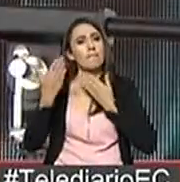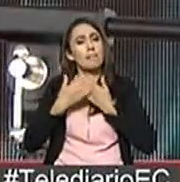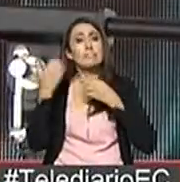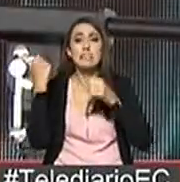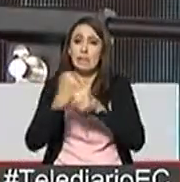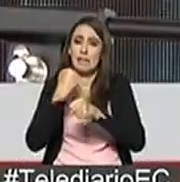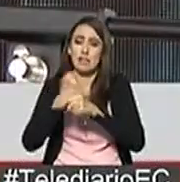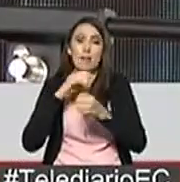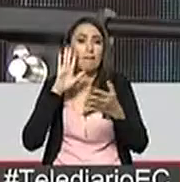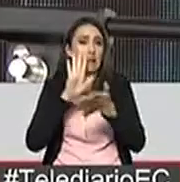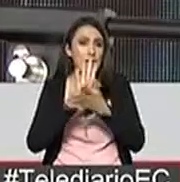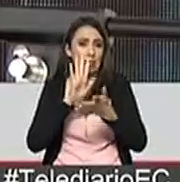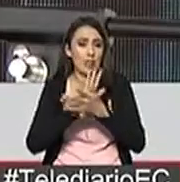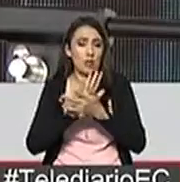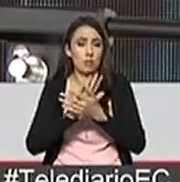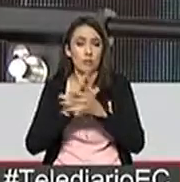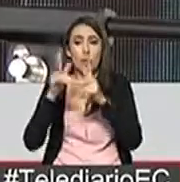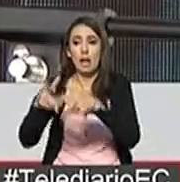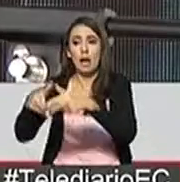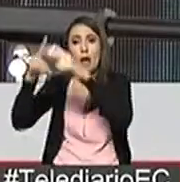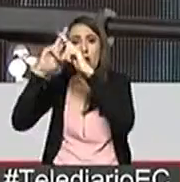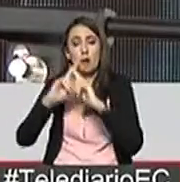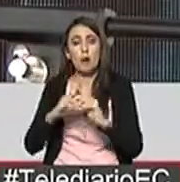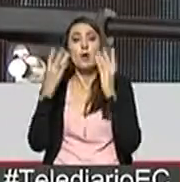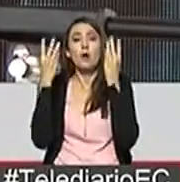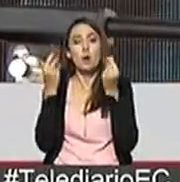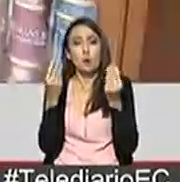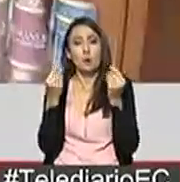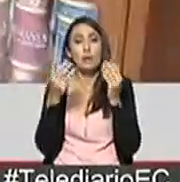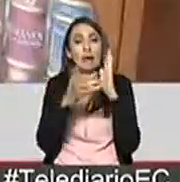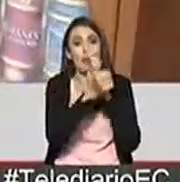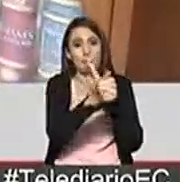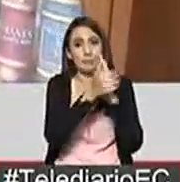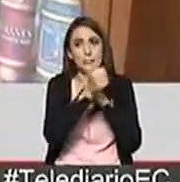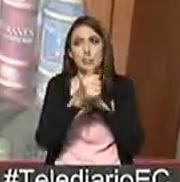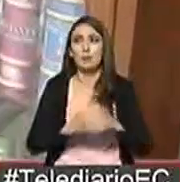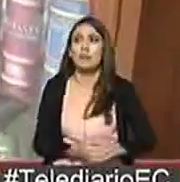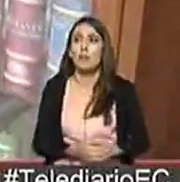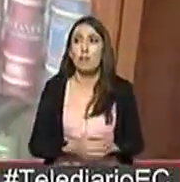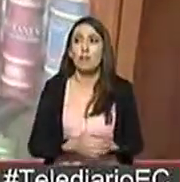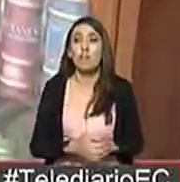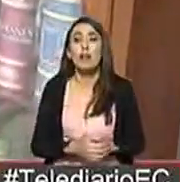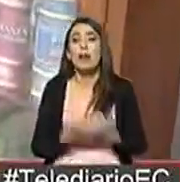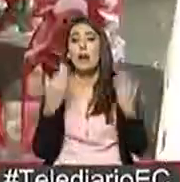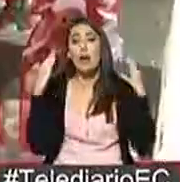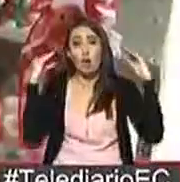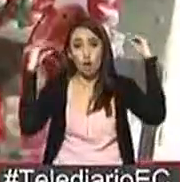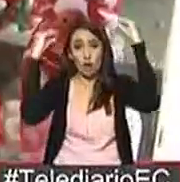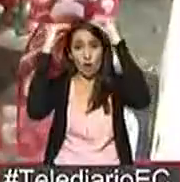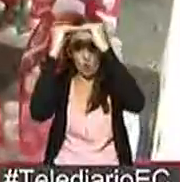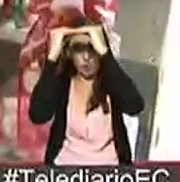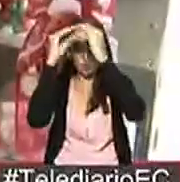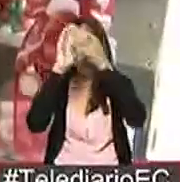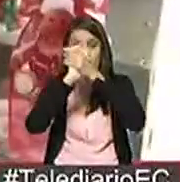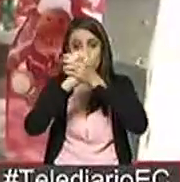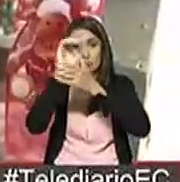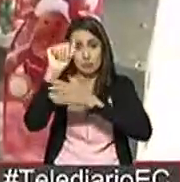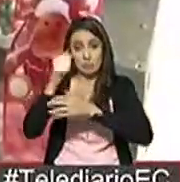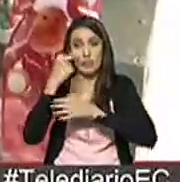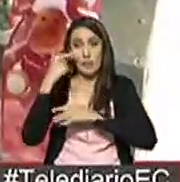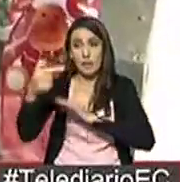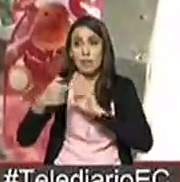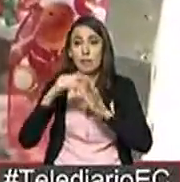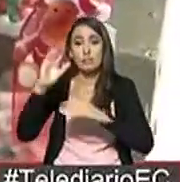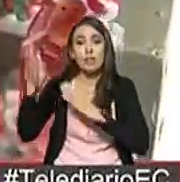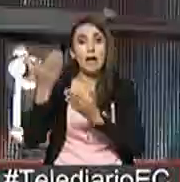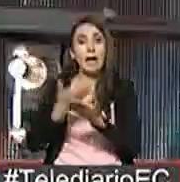con tranquilidad, accediendo a préstamos, accediendo a capacitación. Rocío González destacó que la iniciativa Artesano Artista ha llegado a España